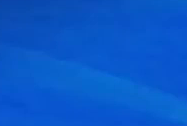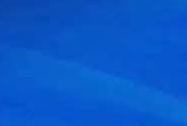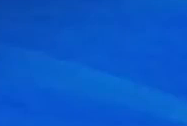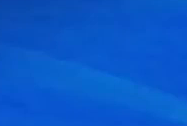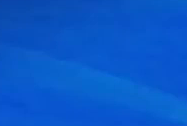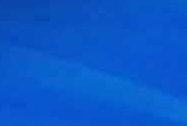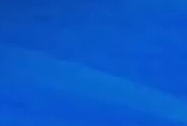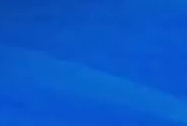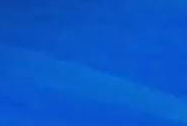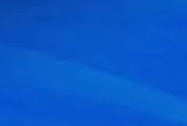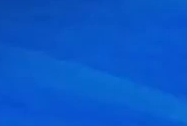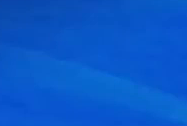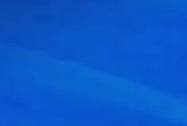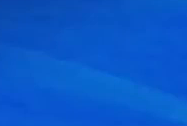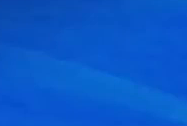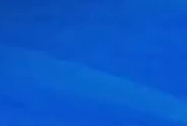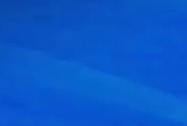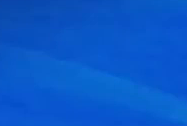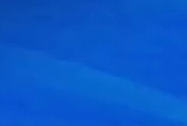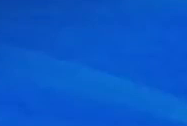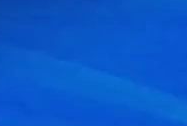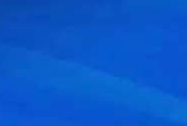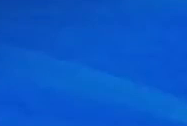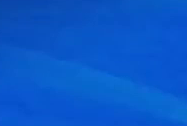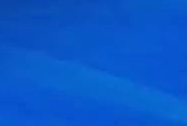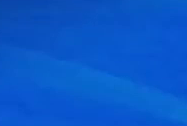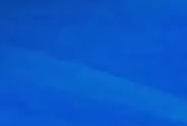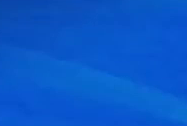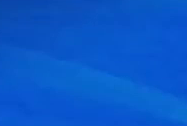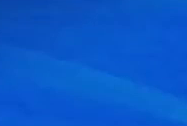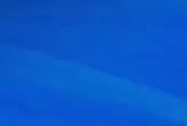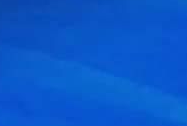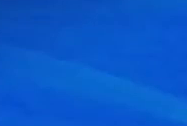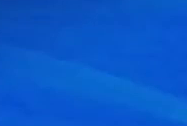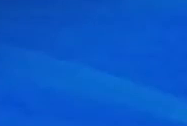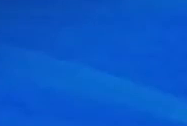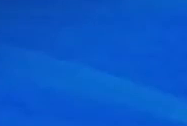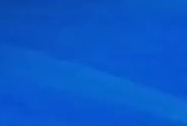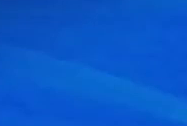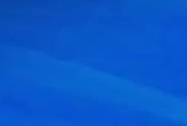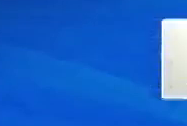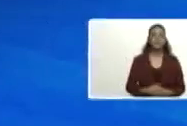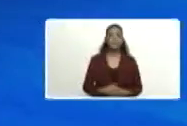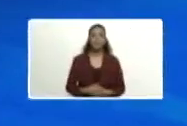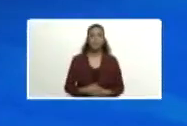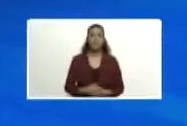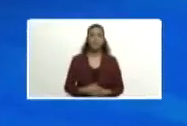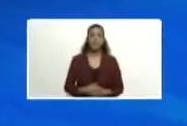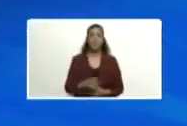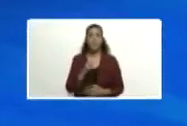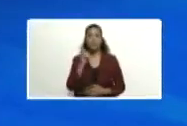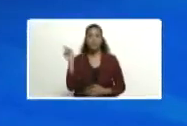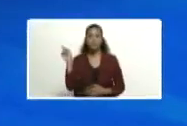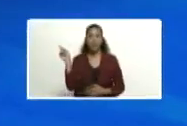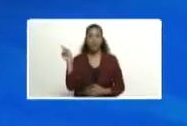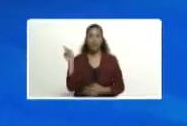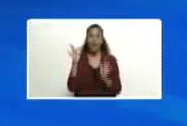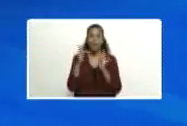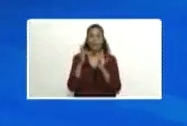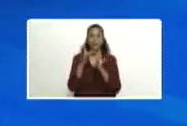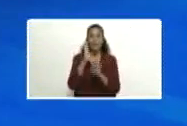Porque estamos unidos. Todos los barrios unidos. Vamos a salir adelante con el trabajo del poder